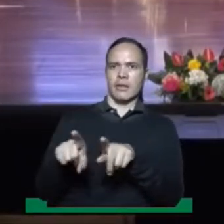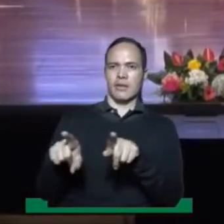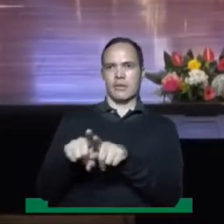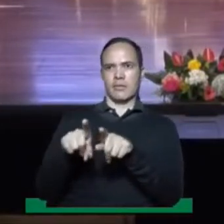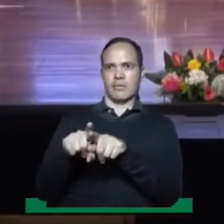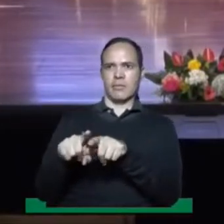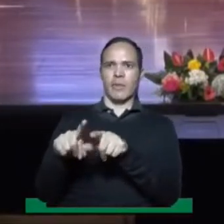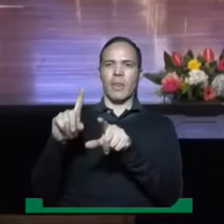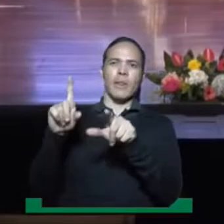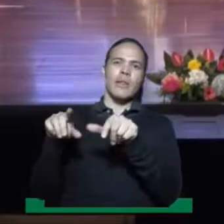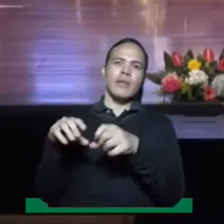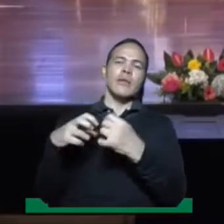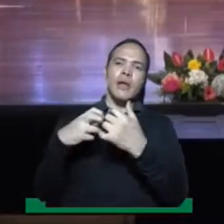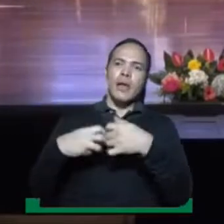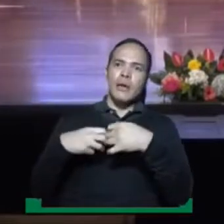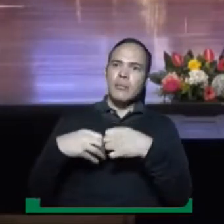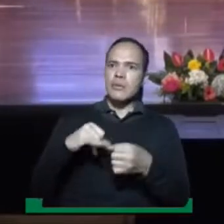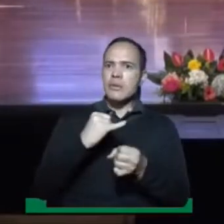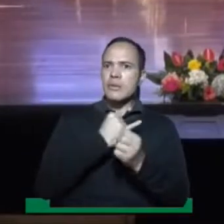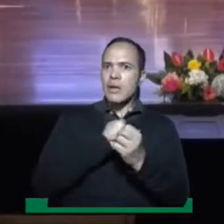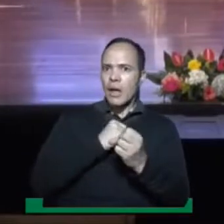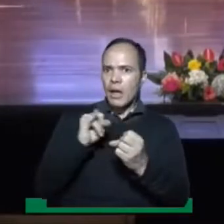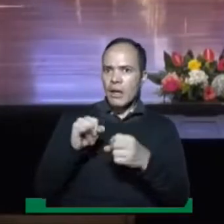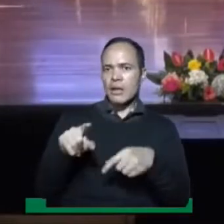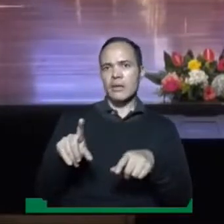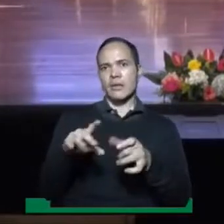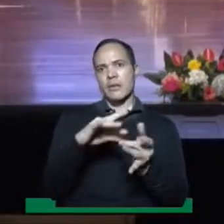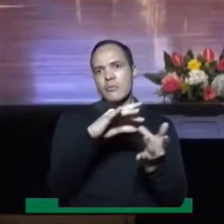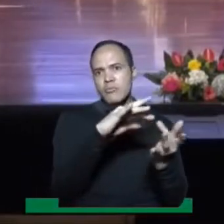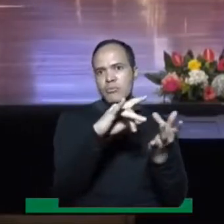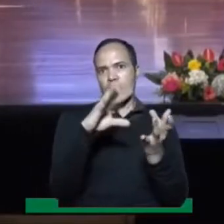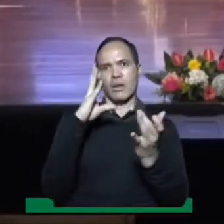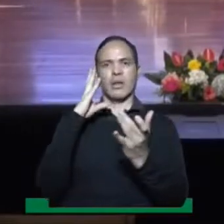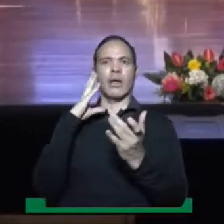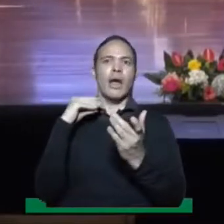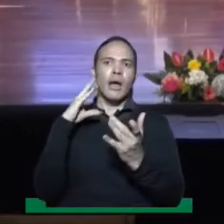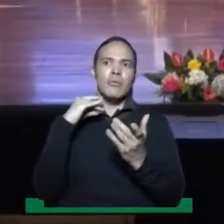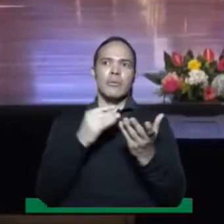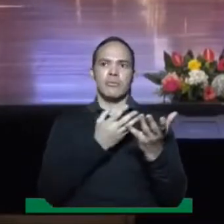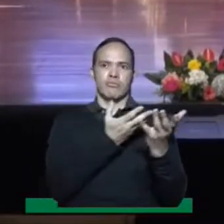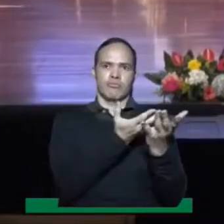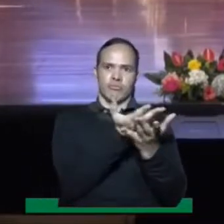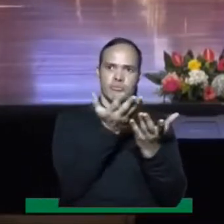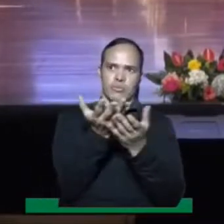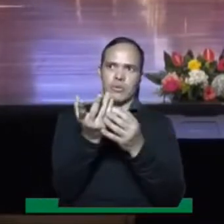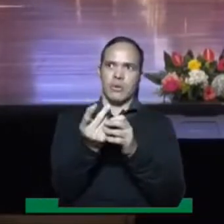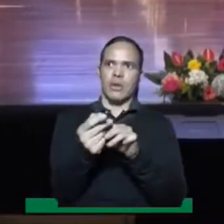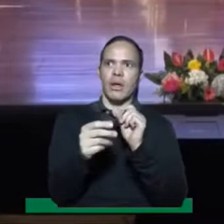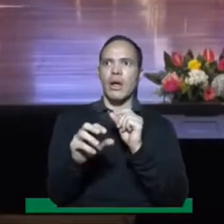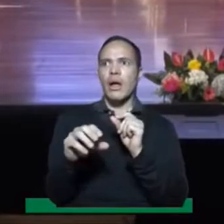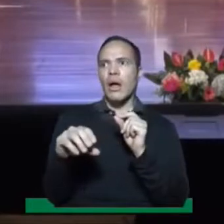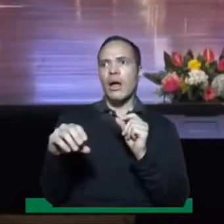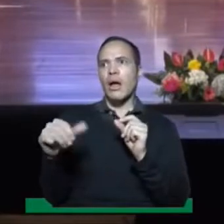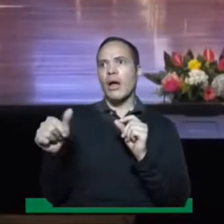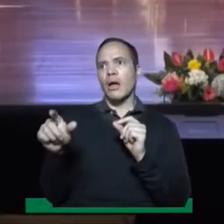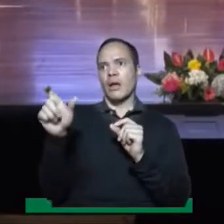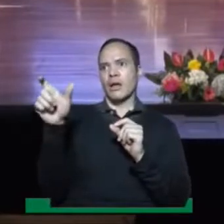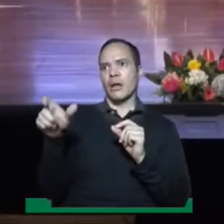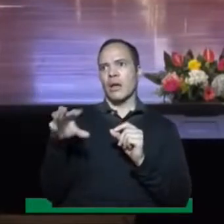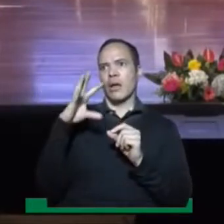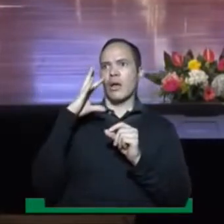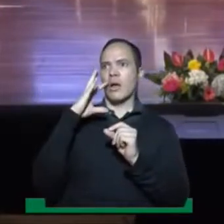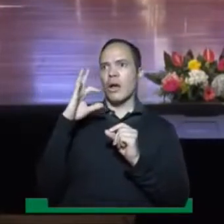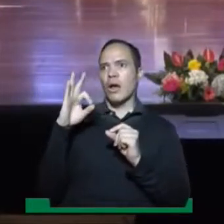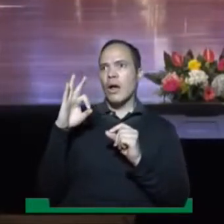asesora administrativa y turística y presentó a jhon stiven jon bienvenido es